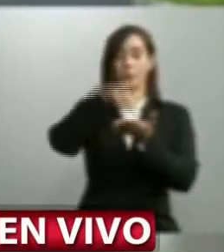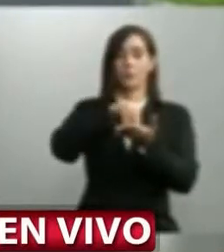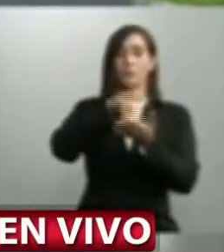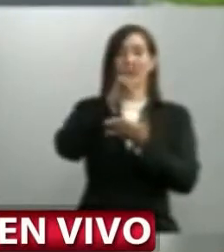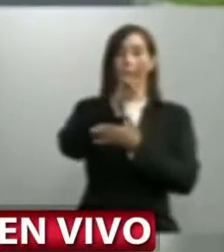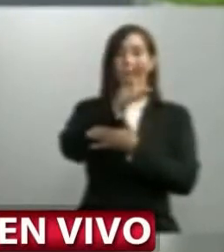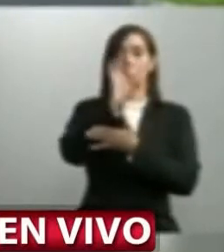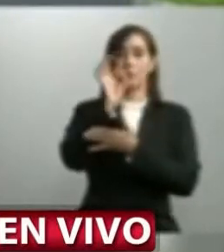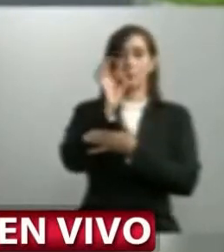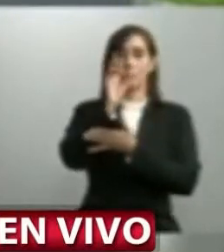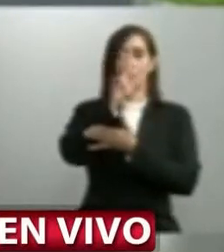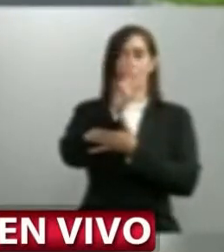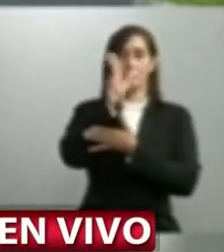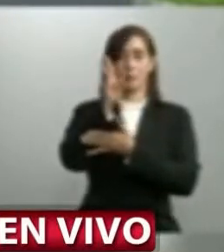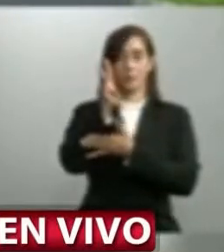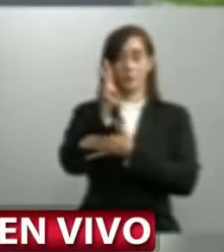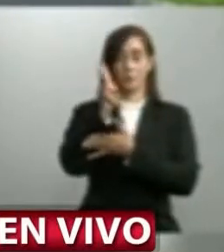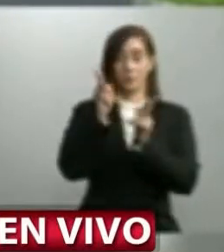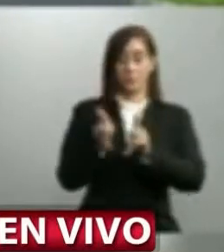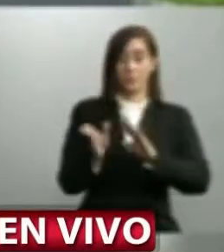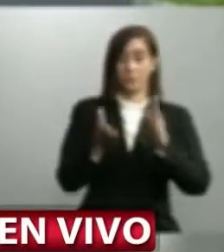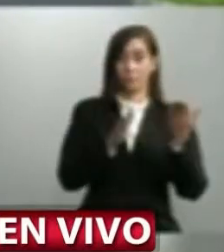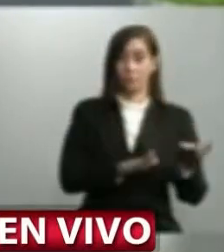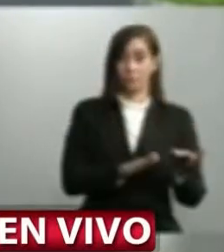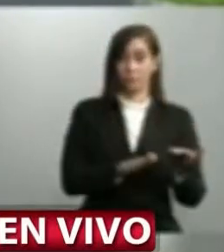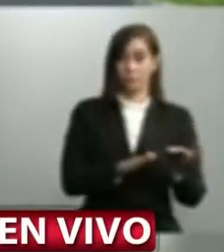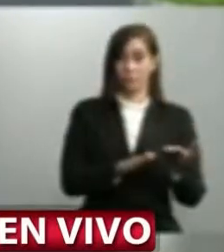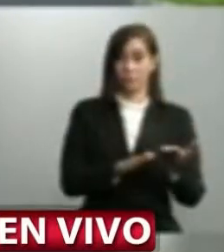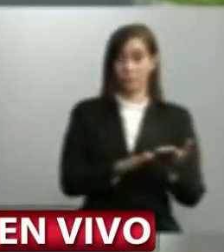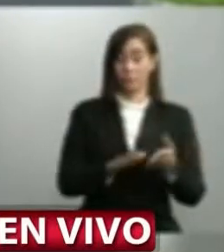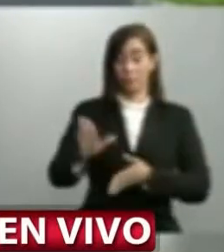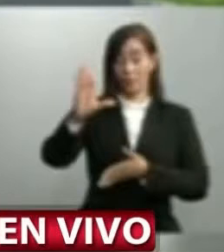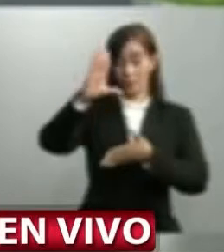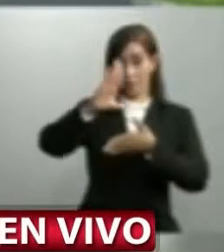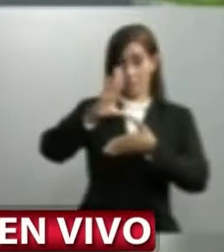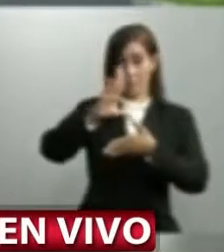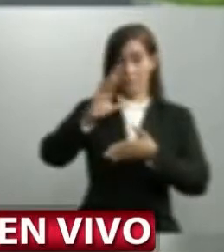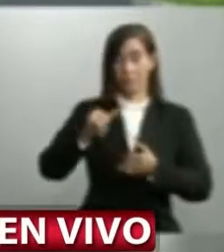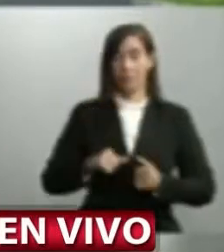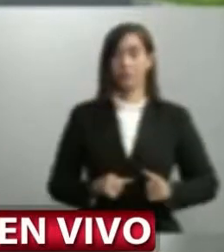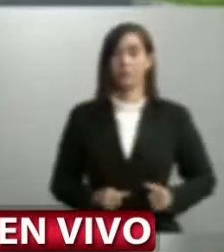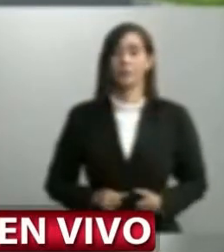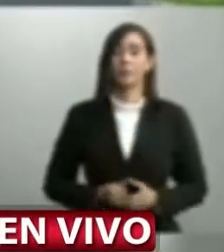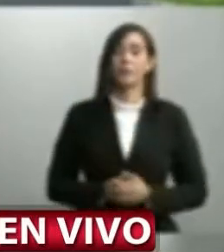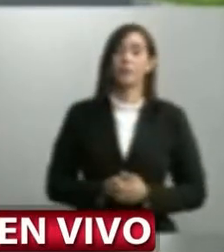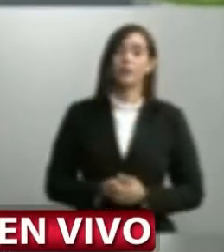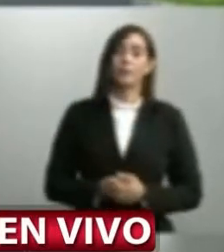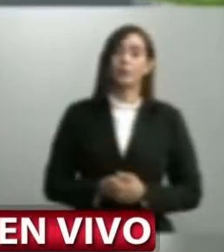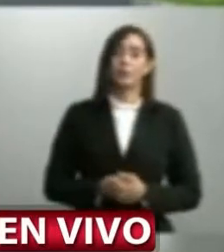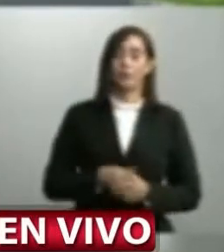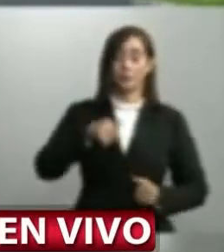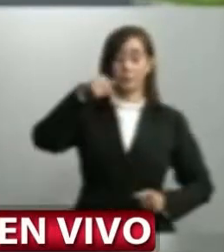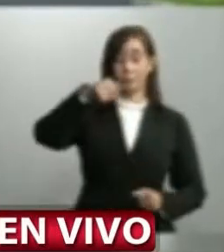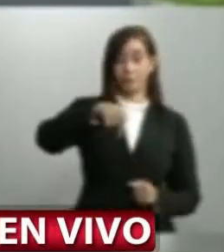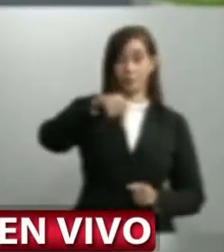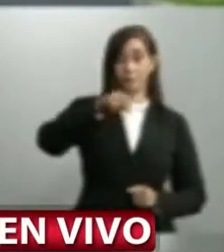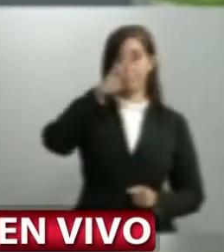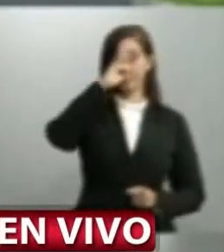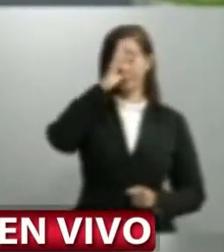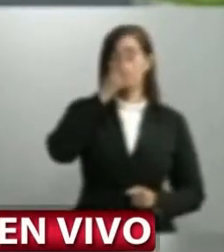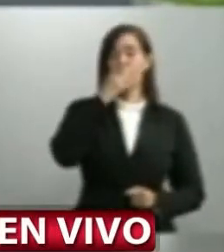2.932 defunciones en la región de las Américas. En República